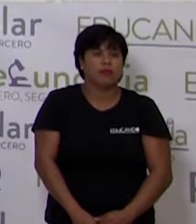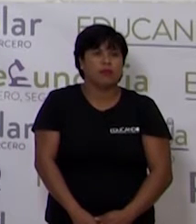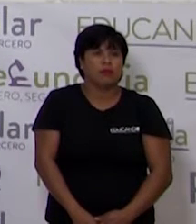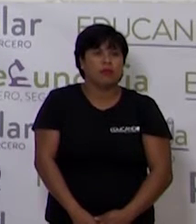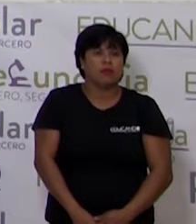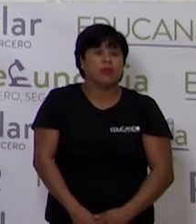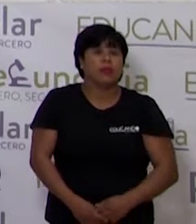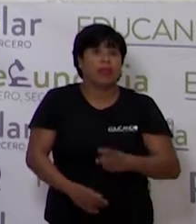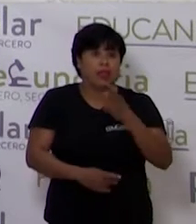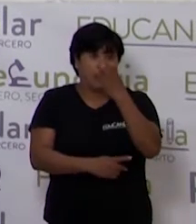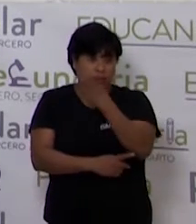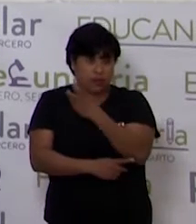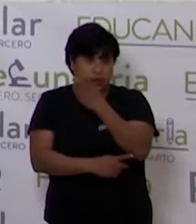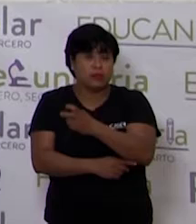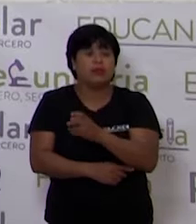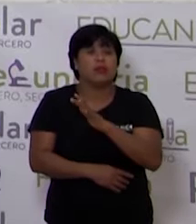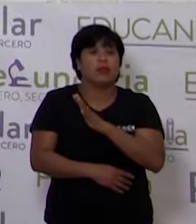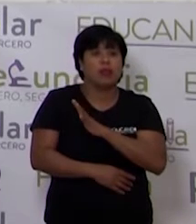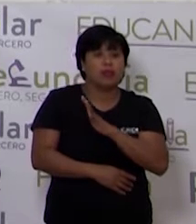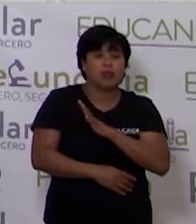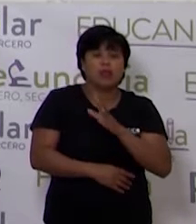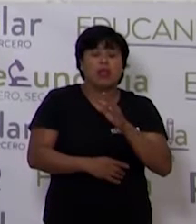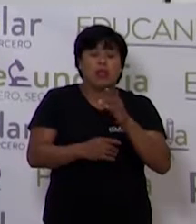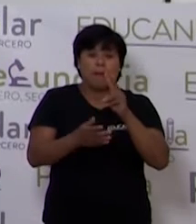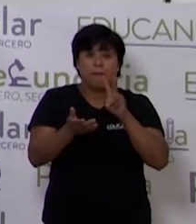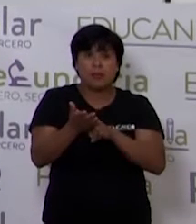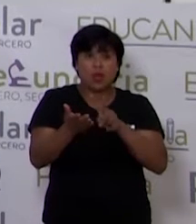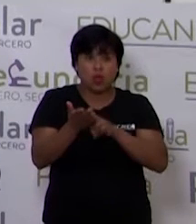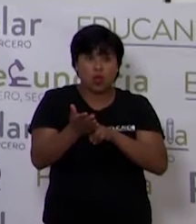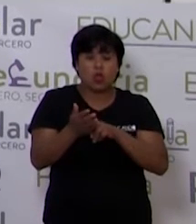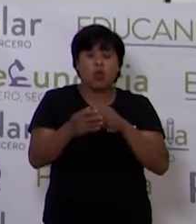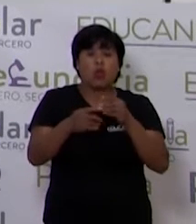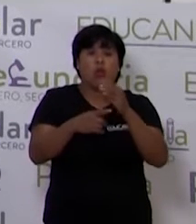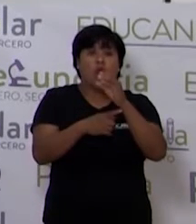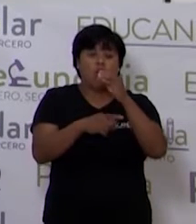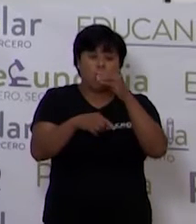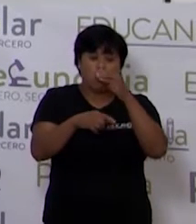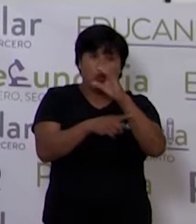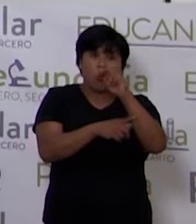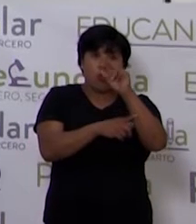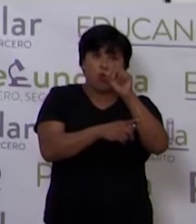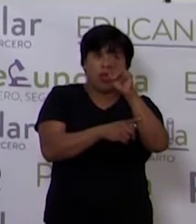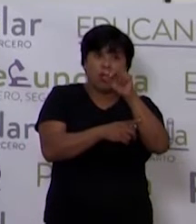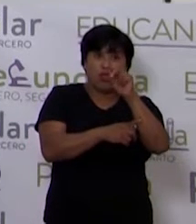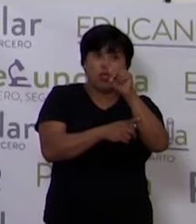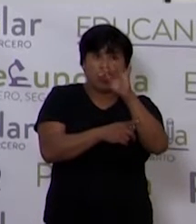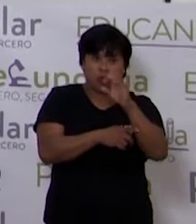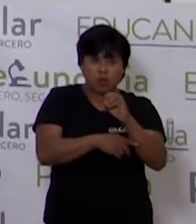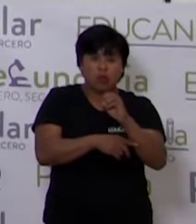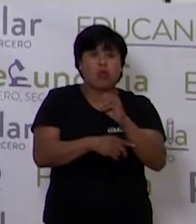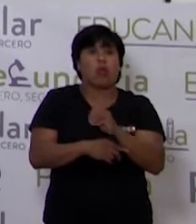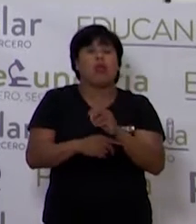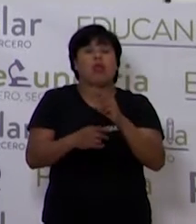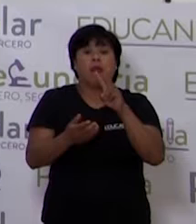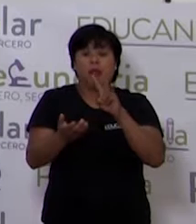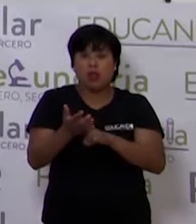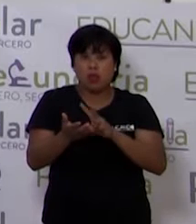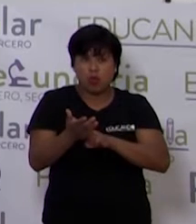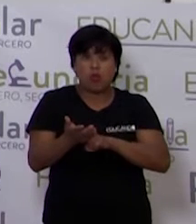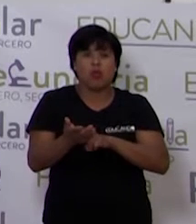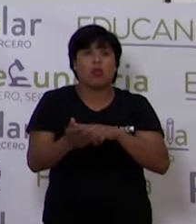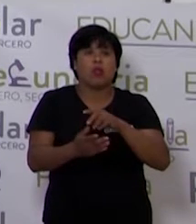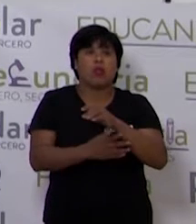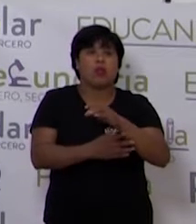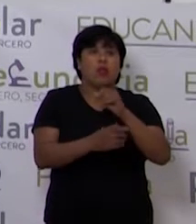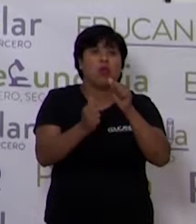¿Sí? Aquí es el valor cuadrático, el valor con literal y el